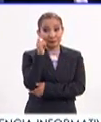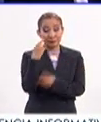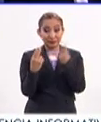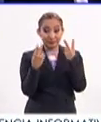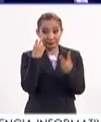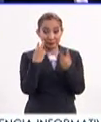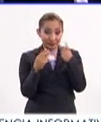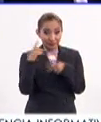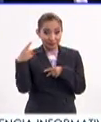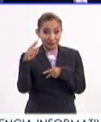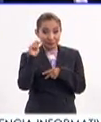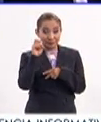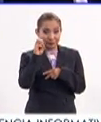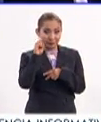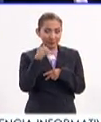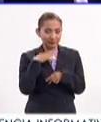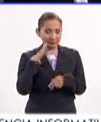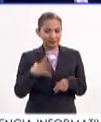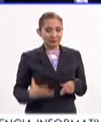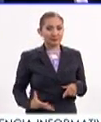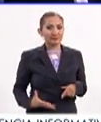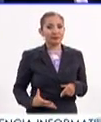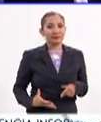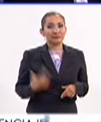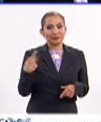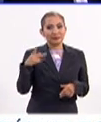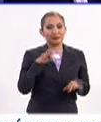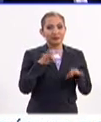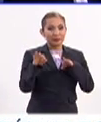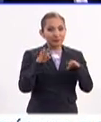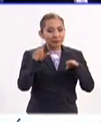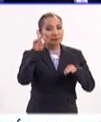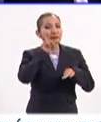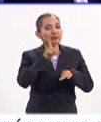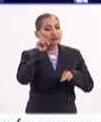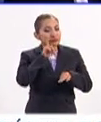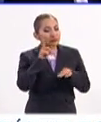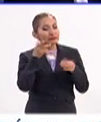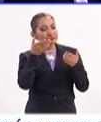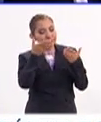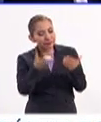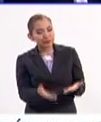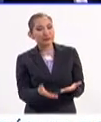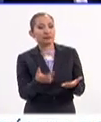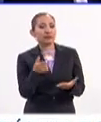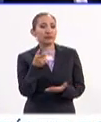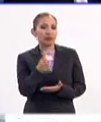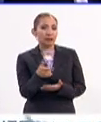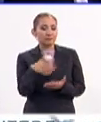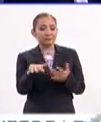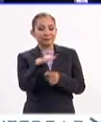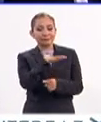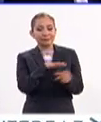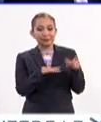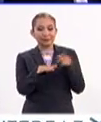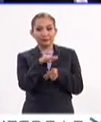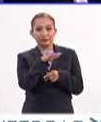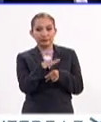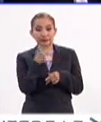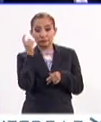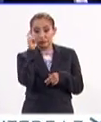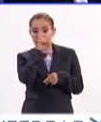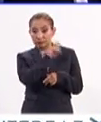esté viendo desde la UNAM. Por supuesto, muy orgullosos del trabajo de ella como mujer en estas áreas